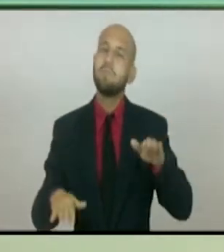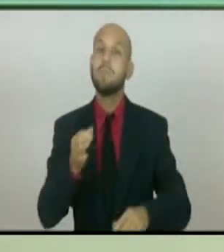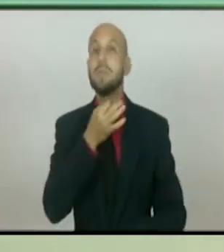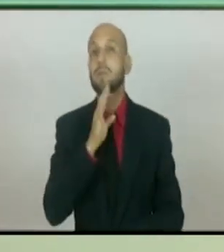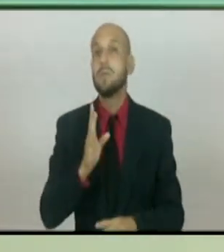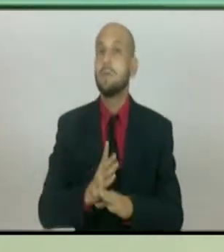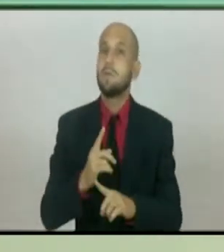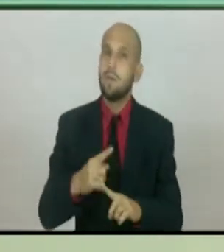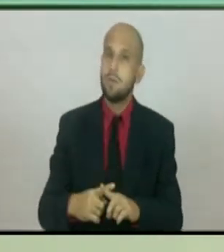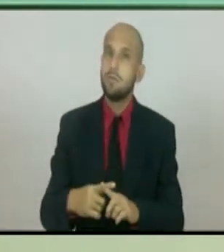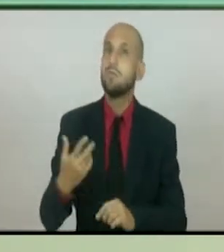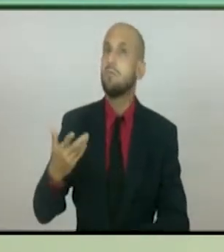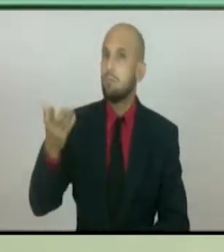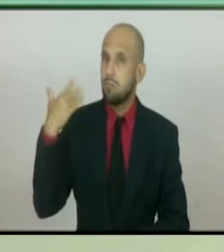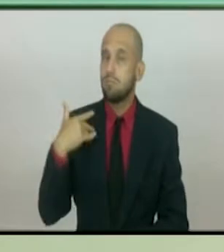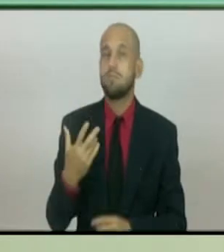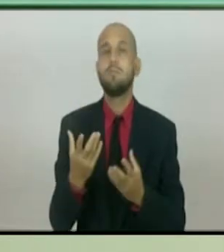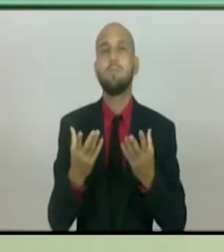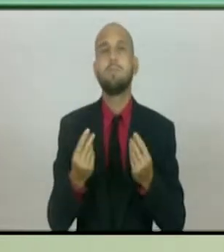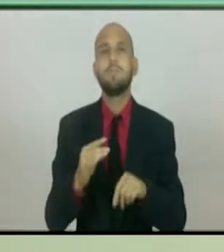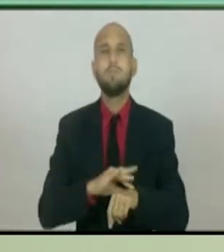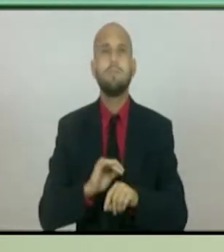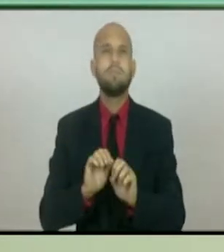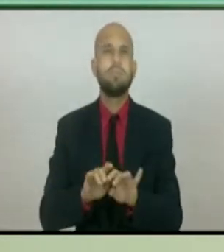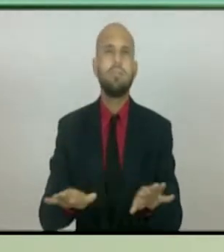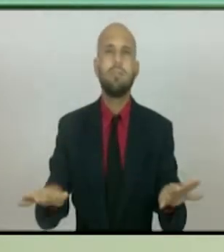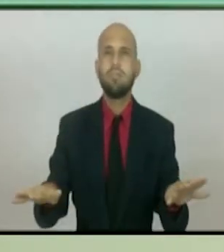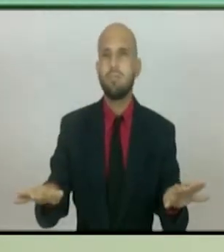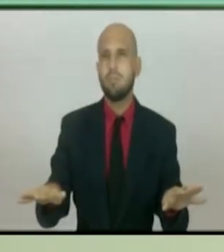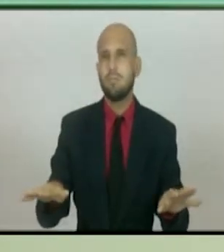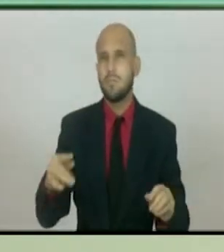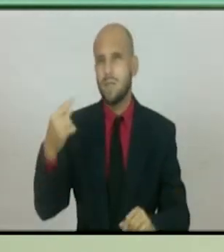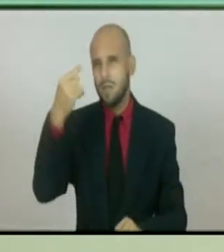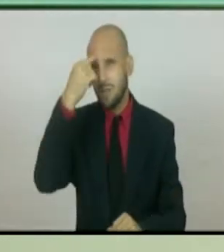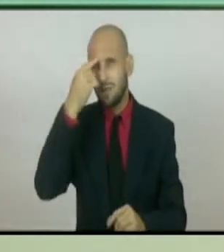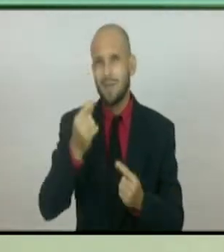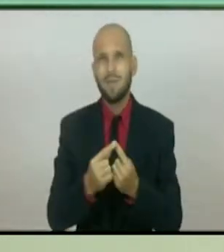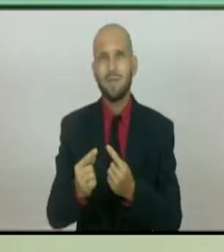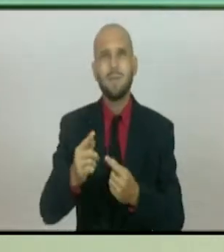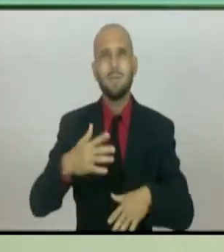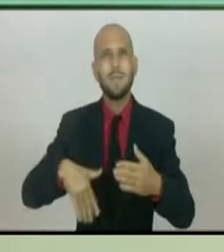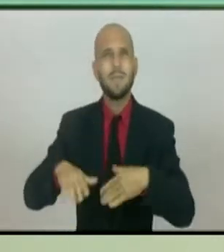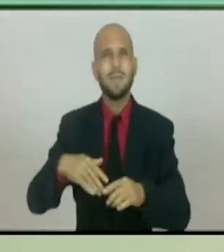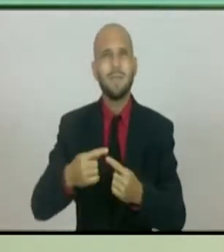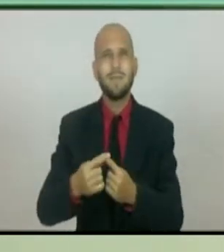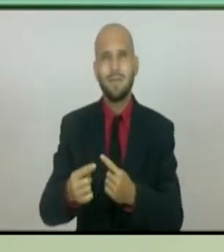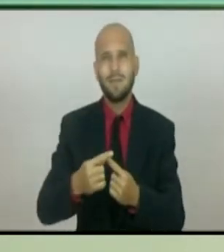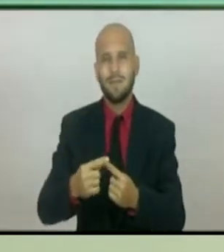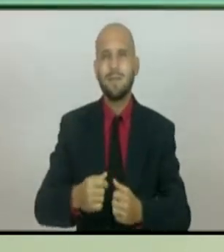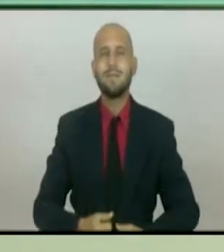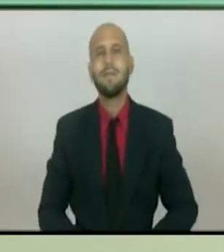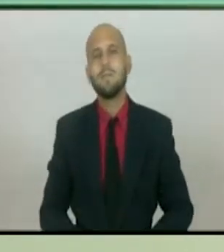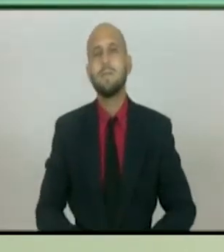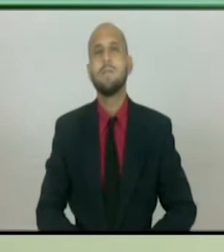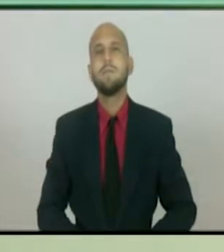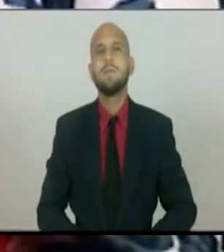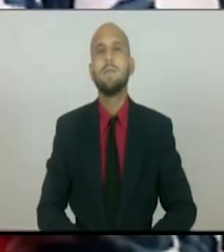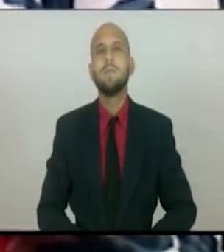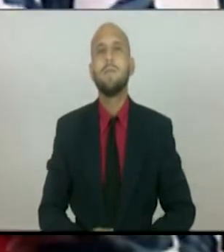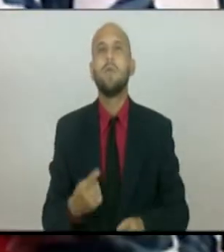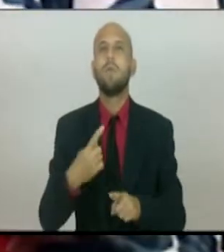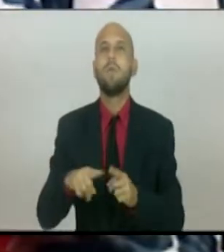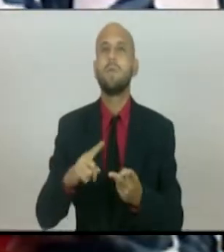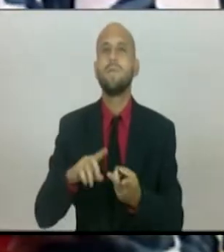Cruz tuvo un reporte de casos en Ernesto Che, que es el municipio, o sea, la localidad cabecera del municipio de Santa Cruz, en